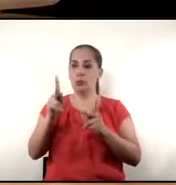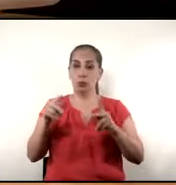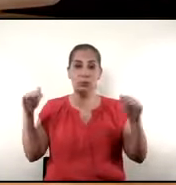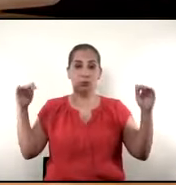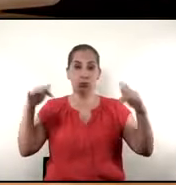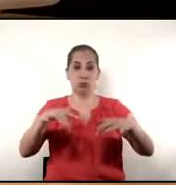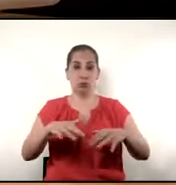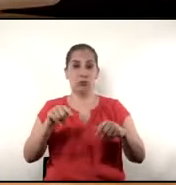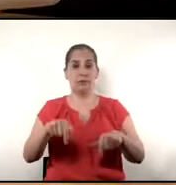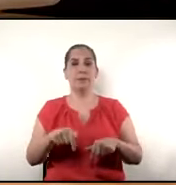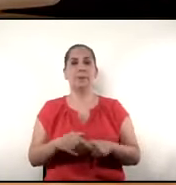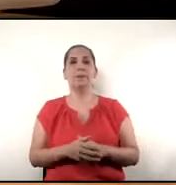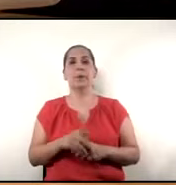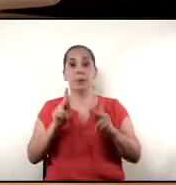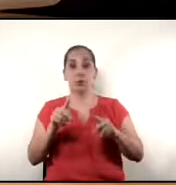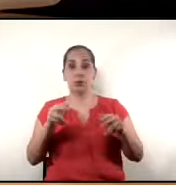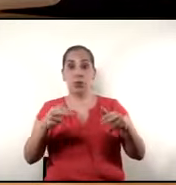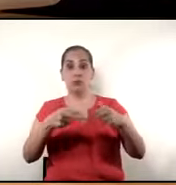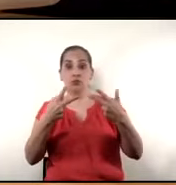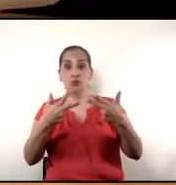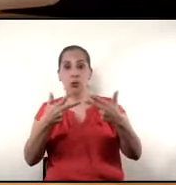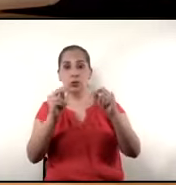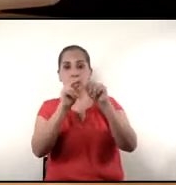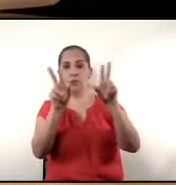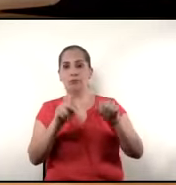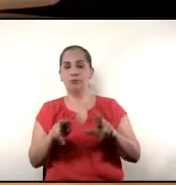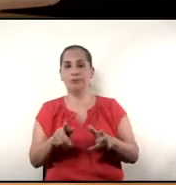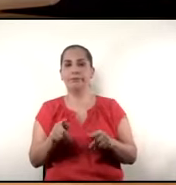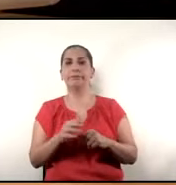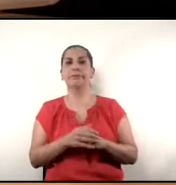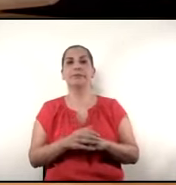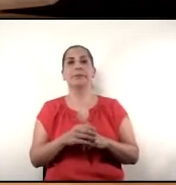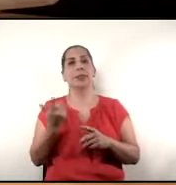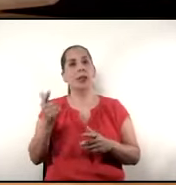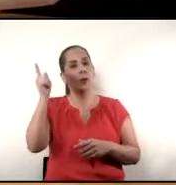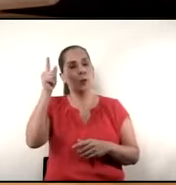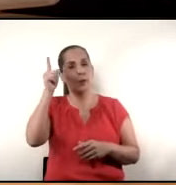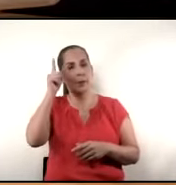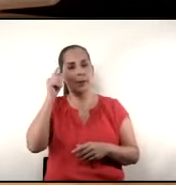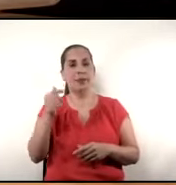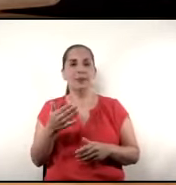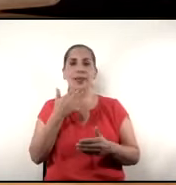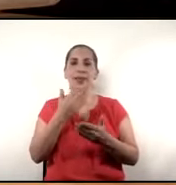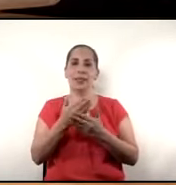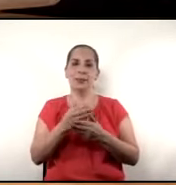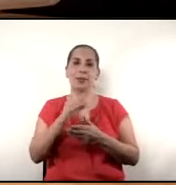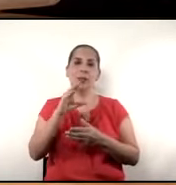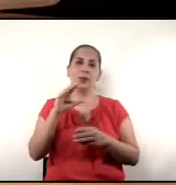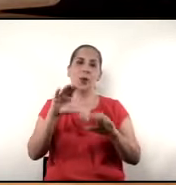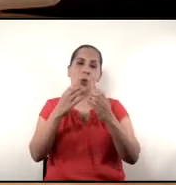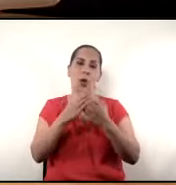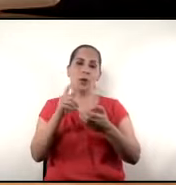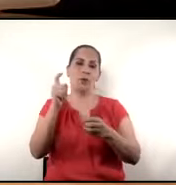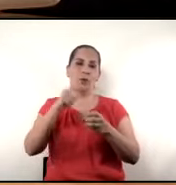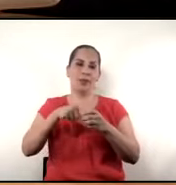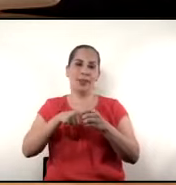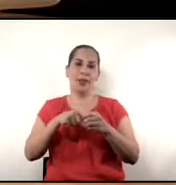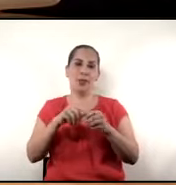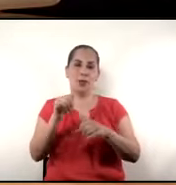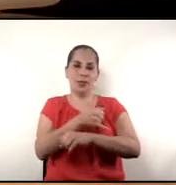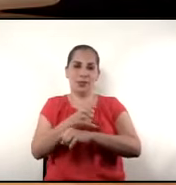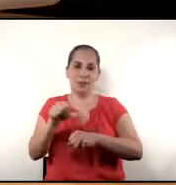a las personas que se han conectado por las diferentes redes sociales. Y, por supuesto, mi agradecimiento al Colegio Federado de Ingenieros y Arquitectos